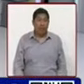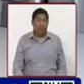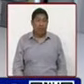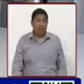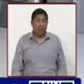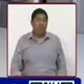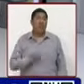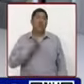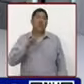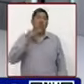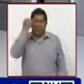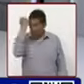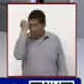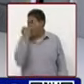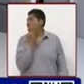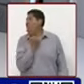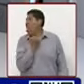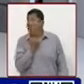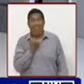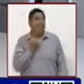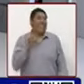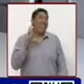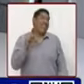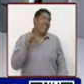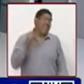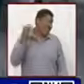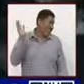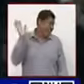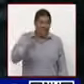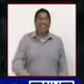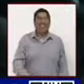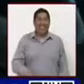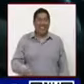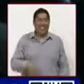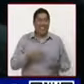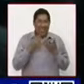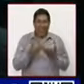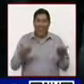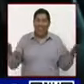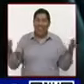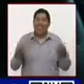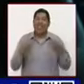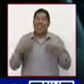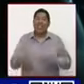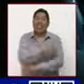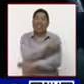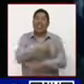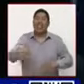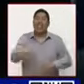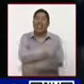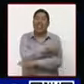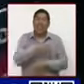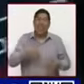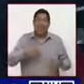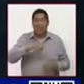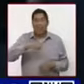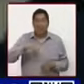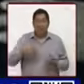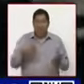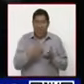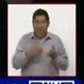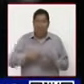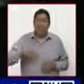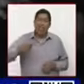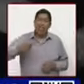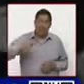Y no soy Chucky, son las novedades que se están ofreciendo acá en la calle Illampo. Quiero que veas, Raquel, realmente